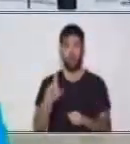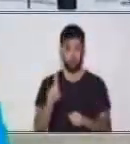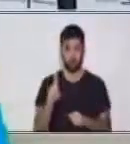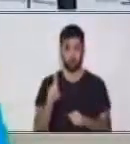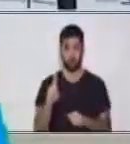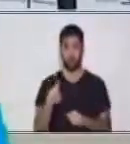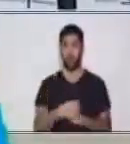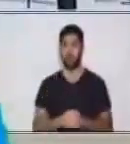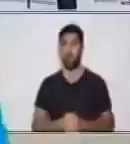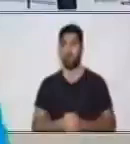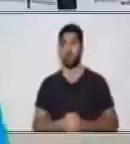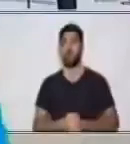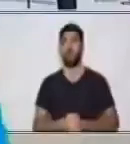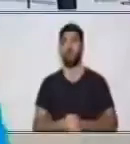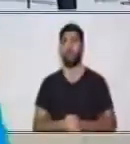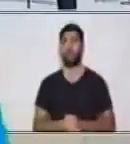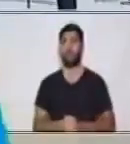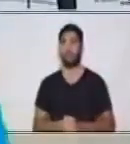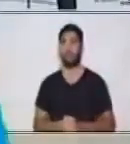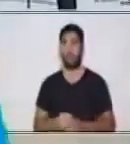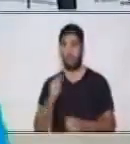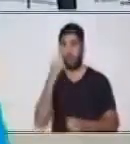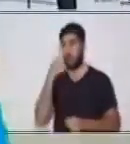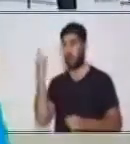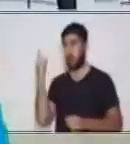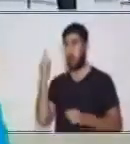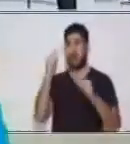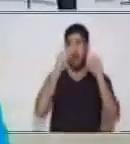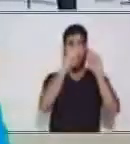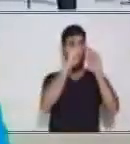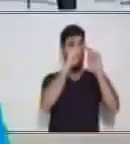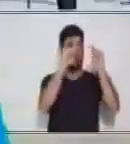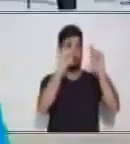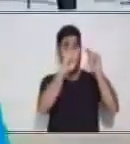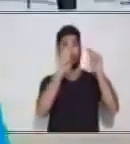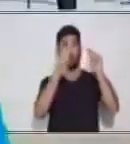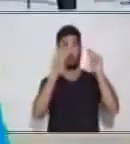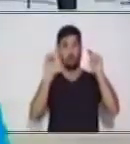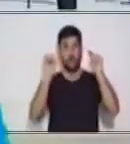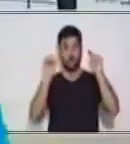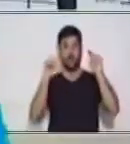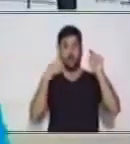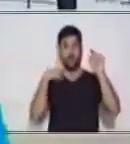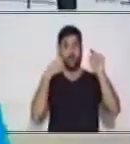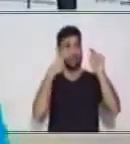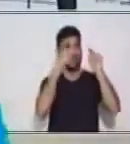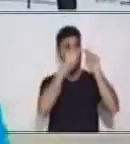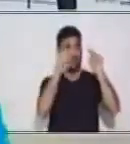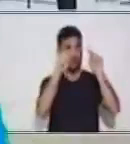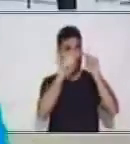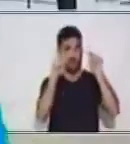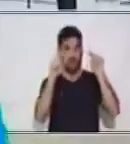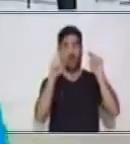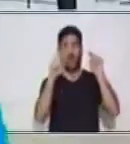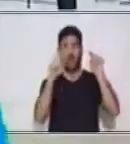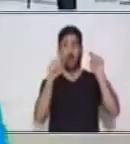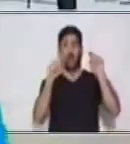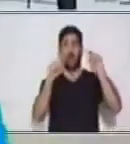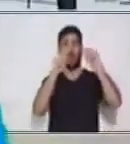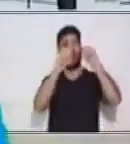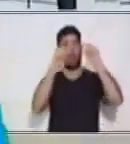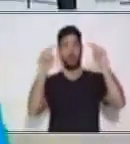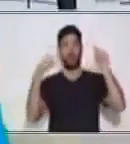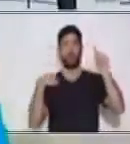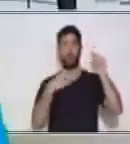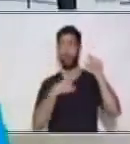20 grados centígrados. Aquí hay otra marca roja que casi no se ve hasta allá, pero hacemos la diferencia de 10 en 10. O tú puedes hacer